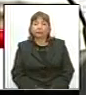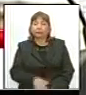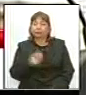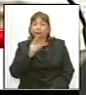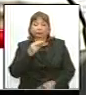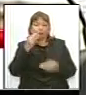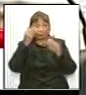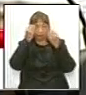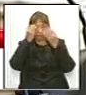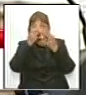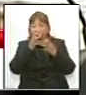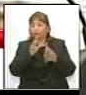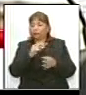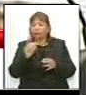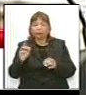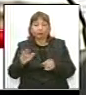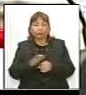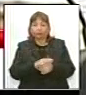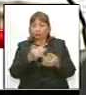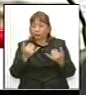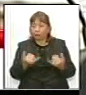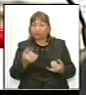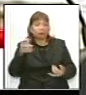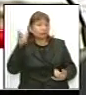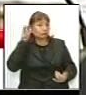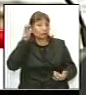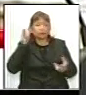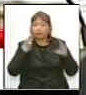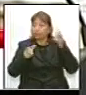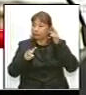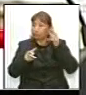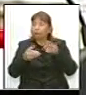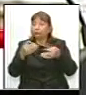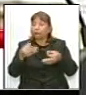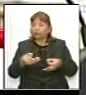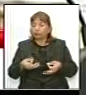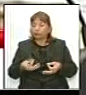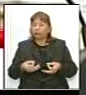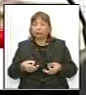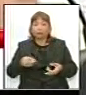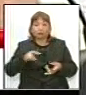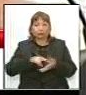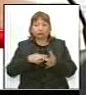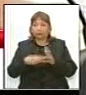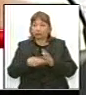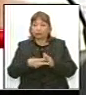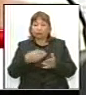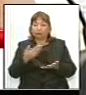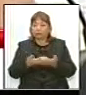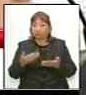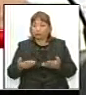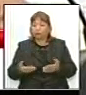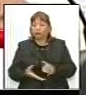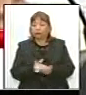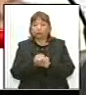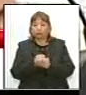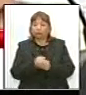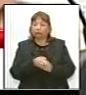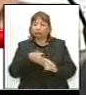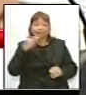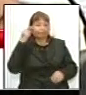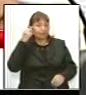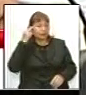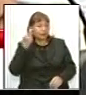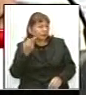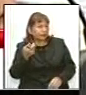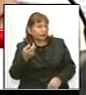no es vinculante y hoy lo hemos escuchado varias veces en intervención de varios colegas. Por eso es que cuando se